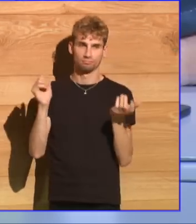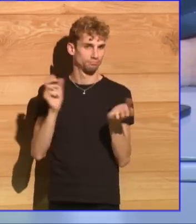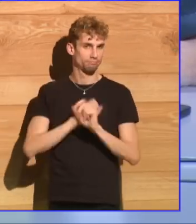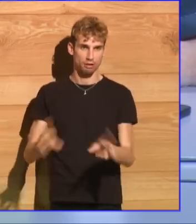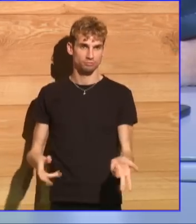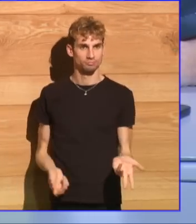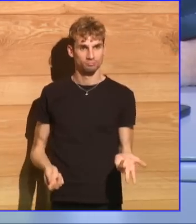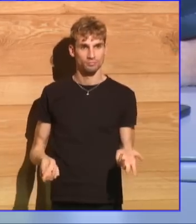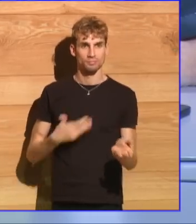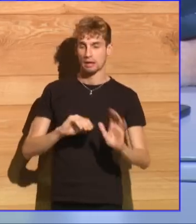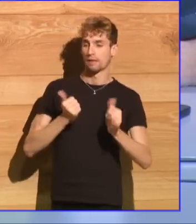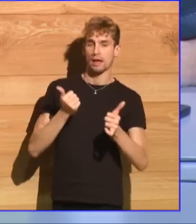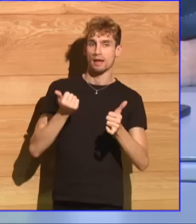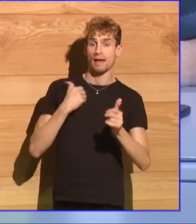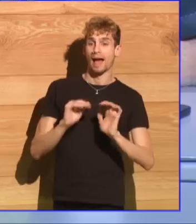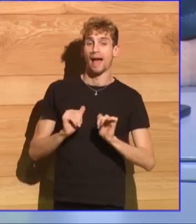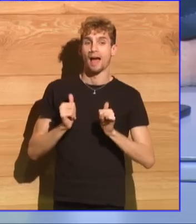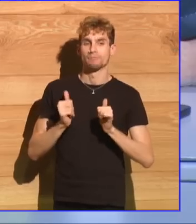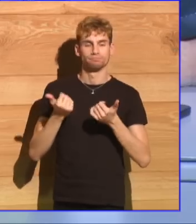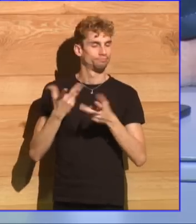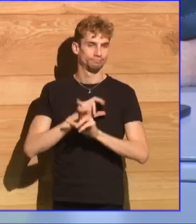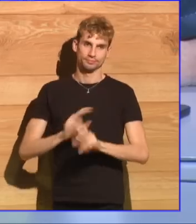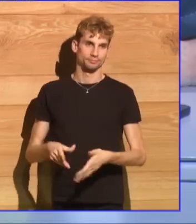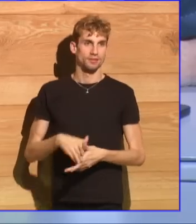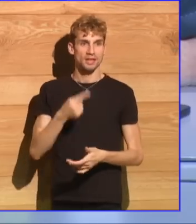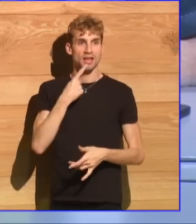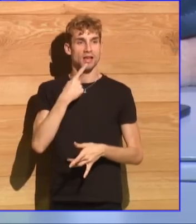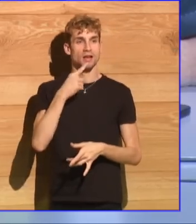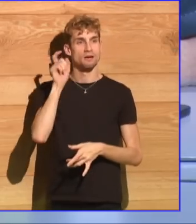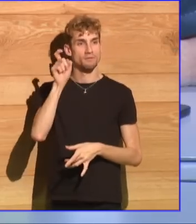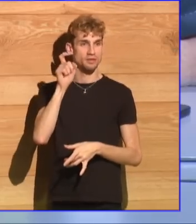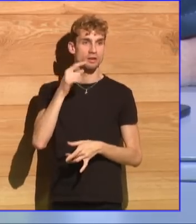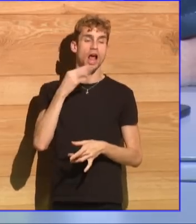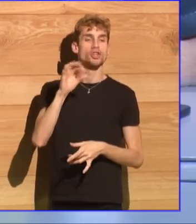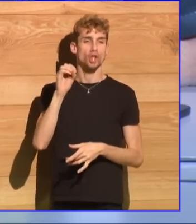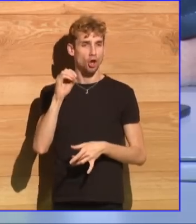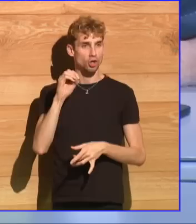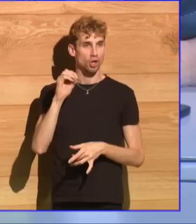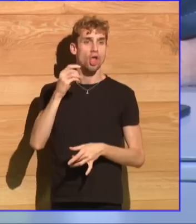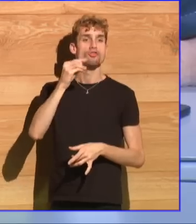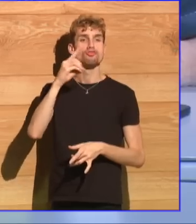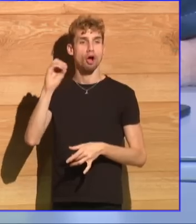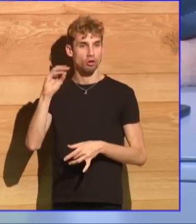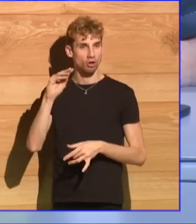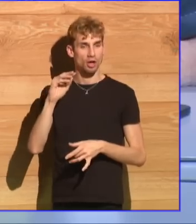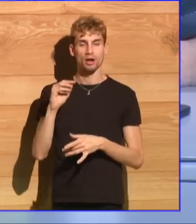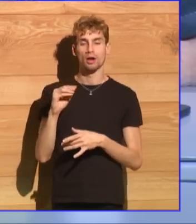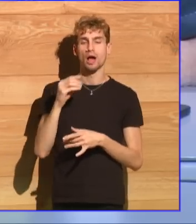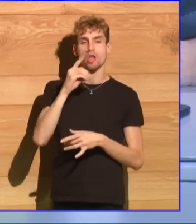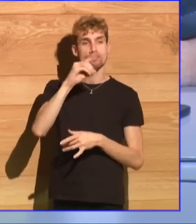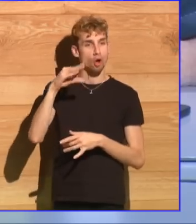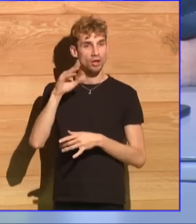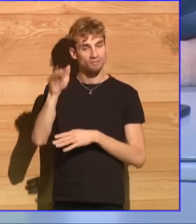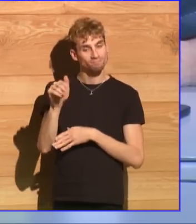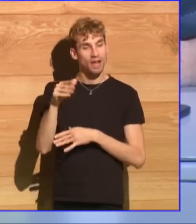Claro, nada más empezar ya se cae. Le llama el profesor, Lo va le a llama contar. Doc, Lo le va a llama contar. Doc al niño, al chico, a Levi